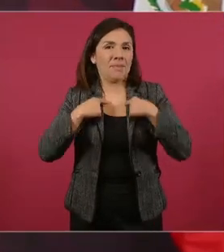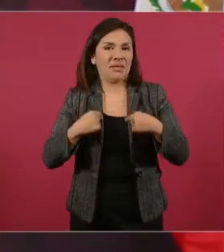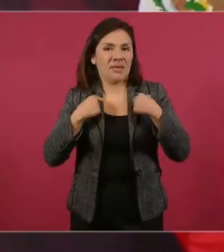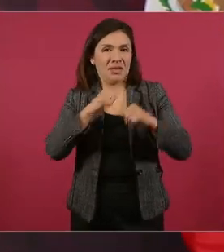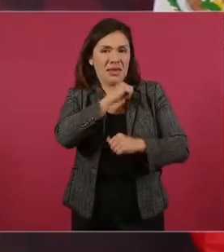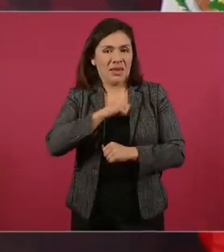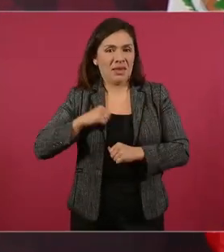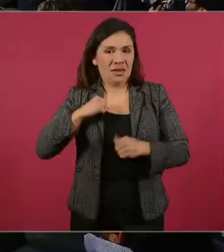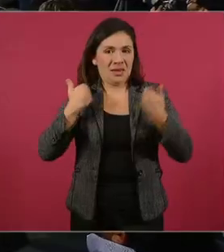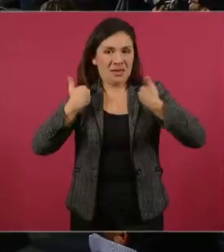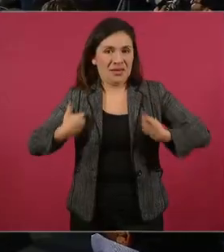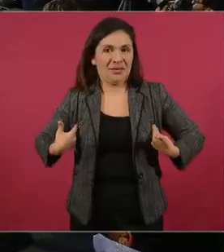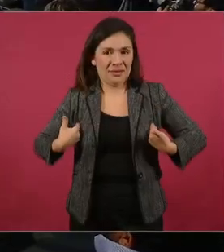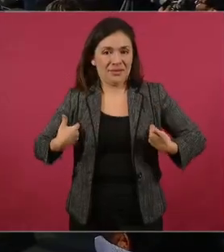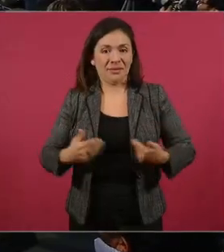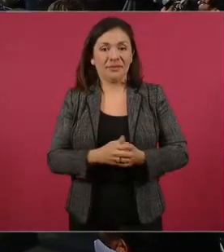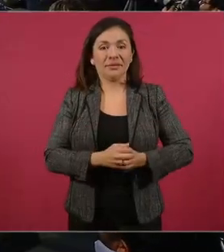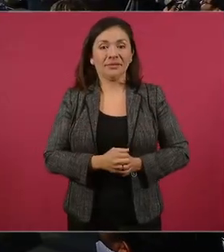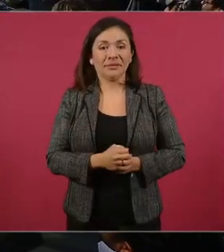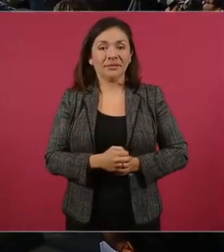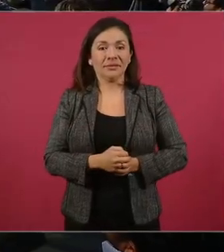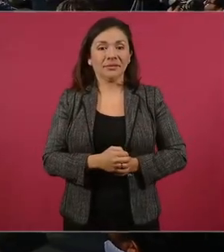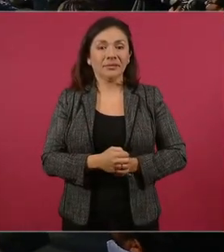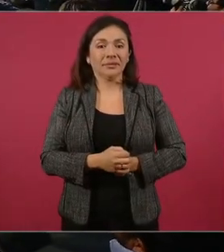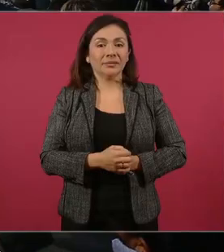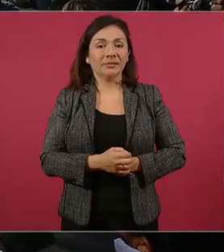¿No te acuerdas tú?